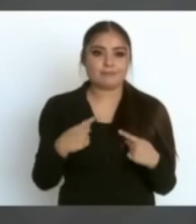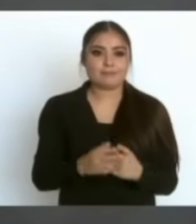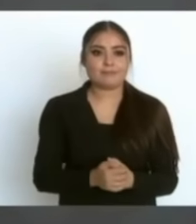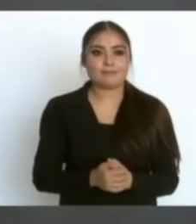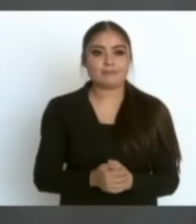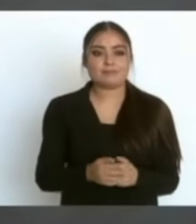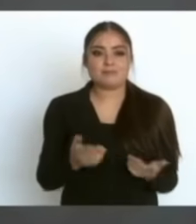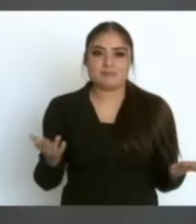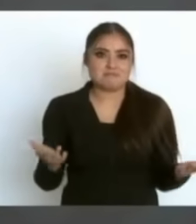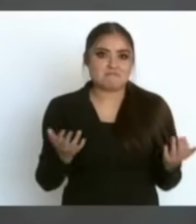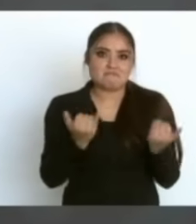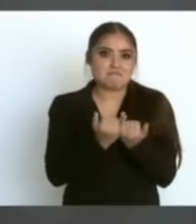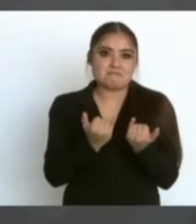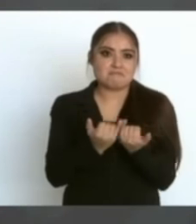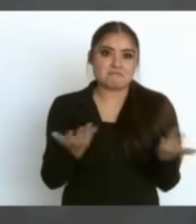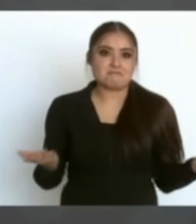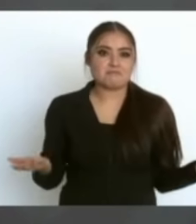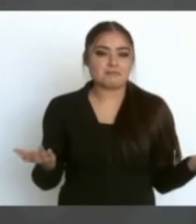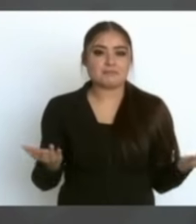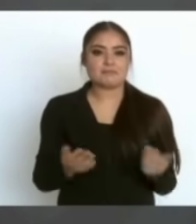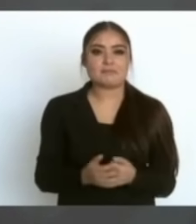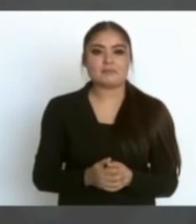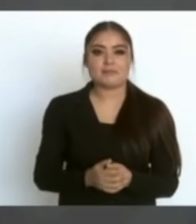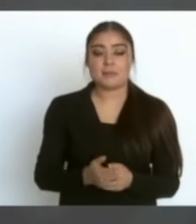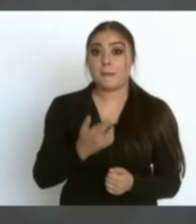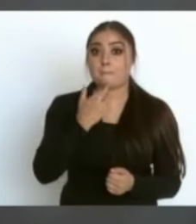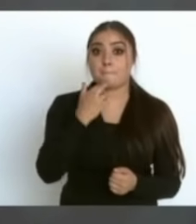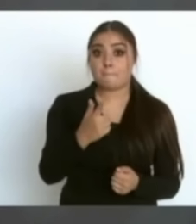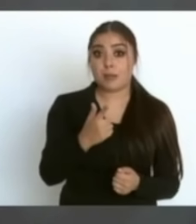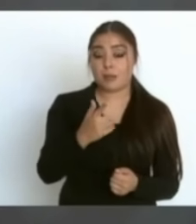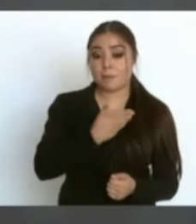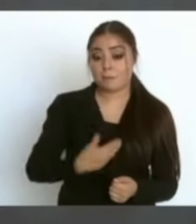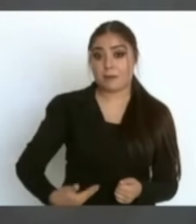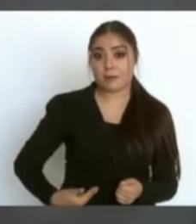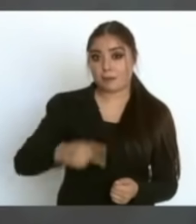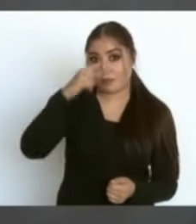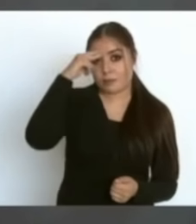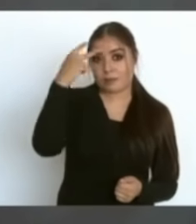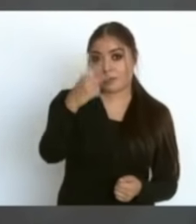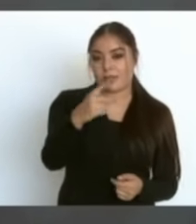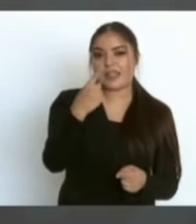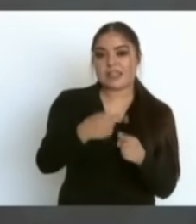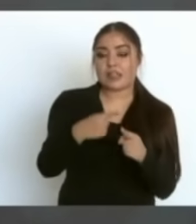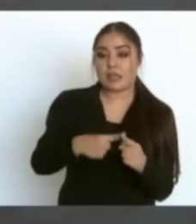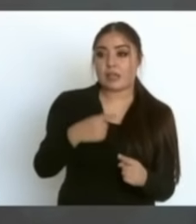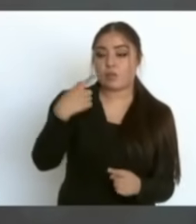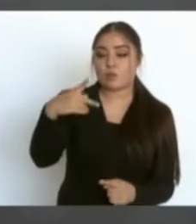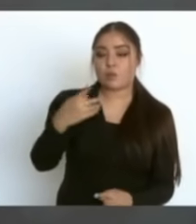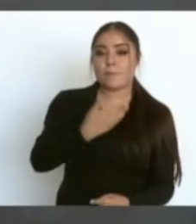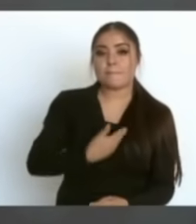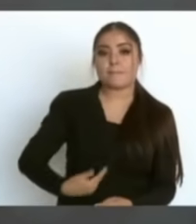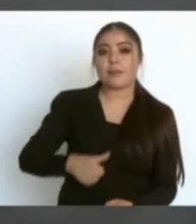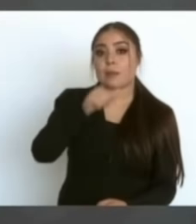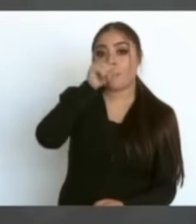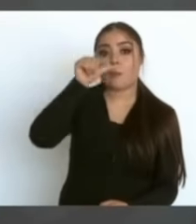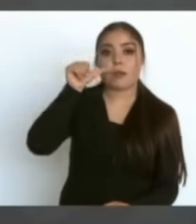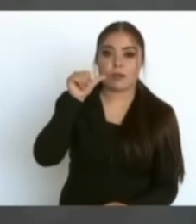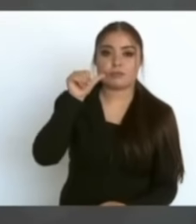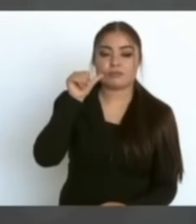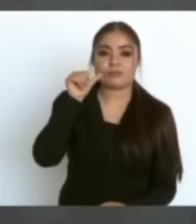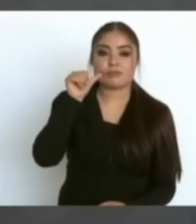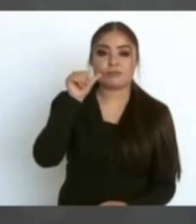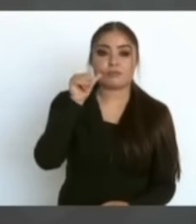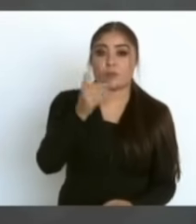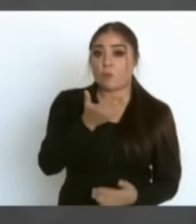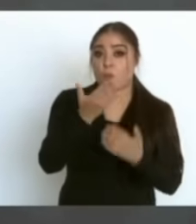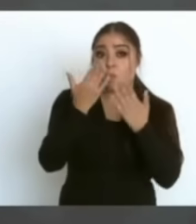así como les puedo decir que el mejor presidente de mexico en toda la historia es benito juárez y les puedo decir que